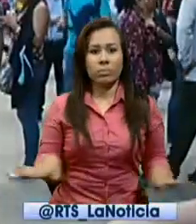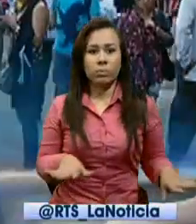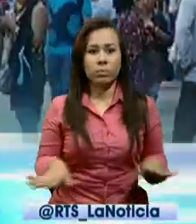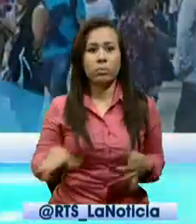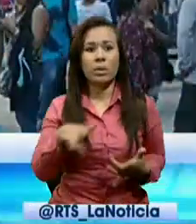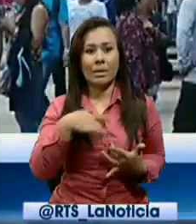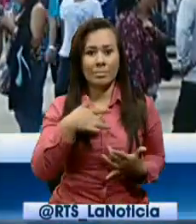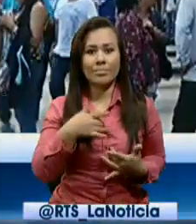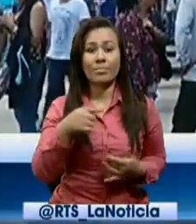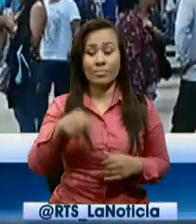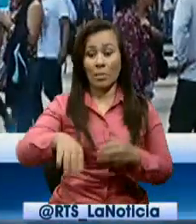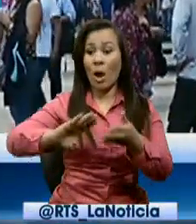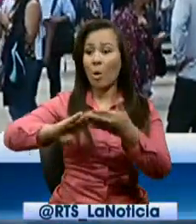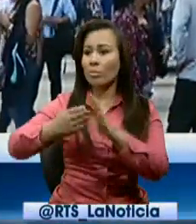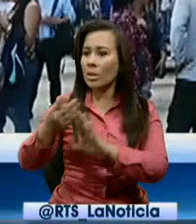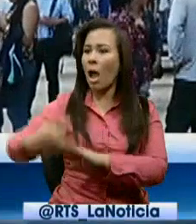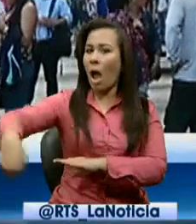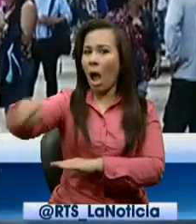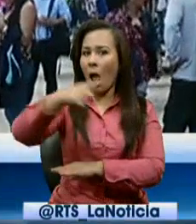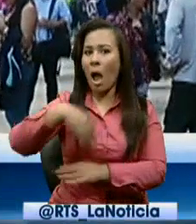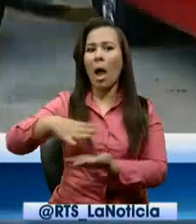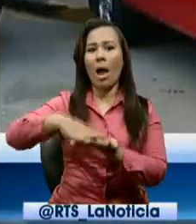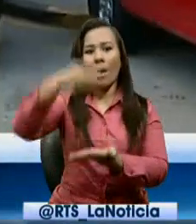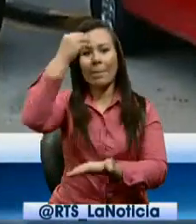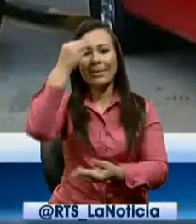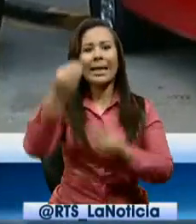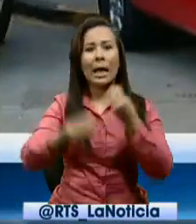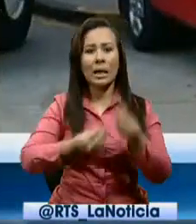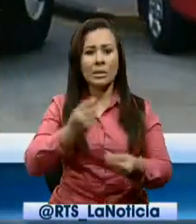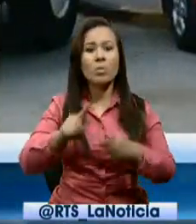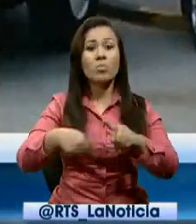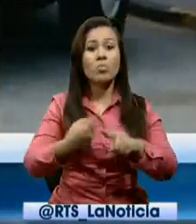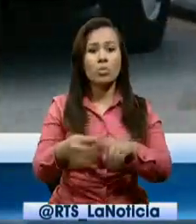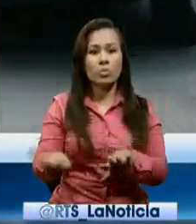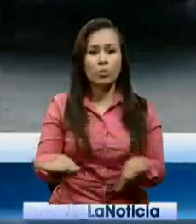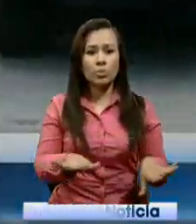que la autoridad tenga a la gente preparada para ese motivo. Informó Julio César Saona.